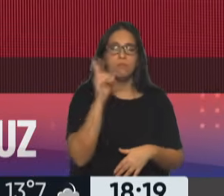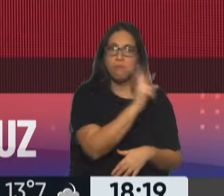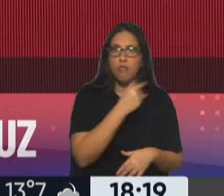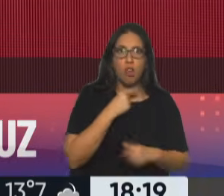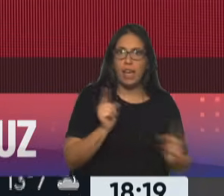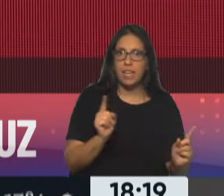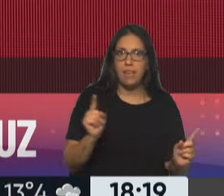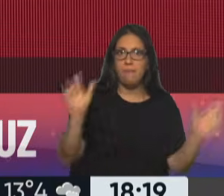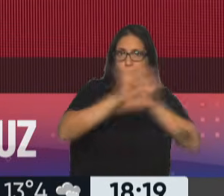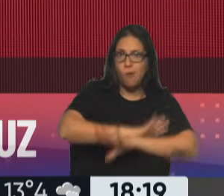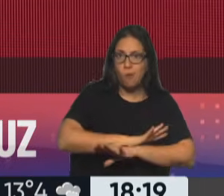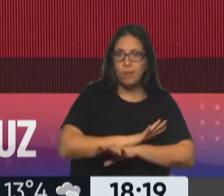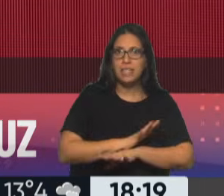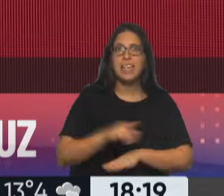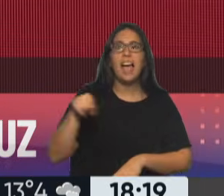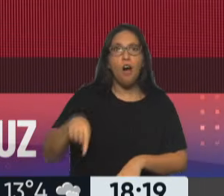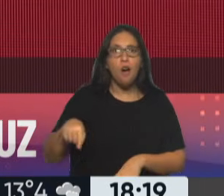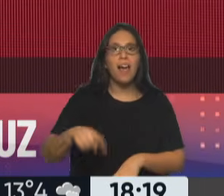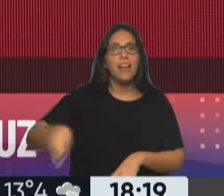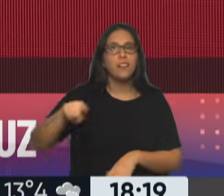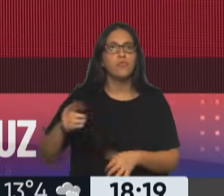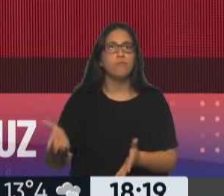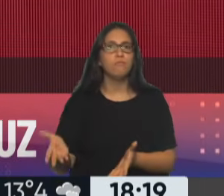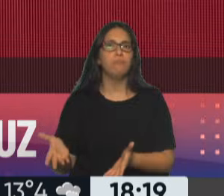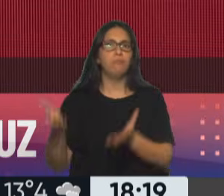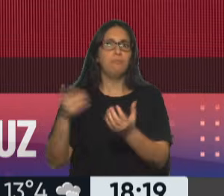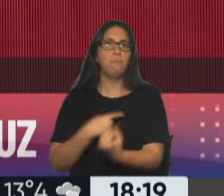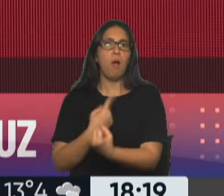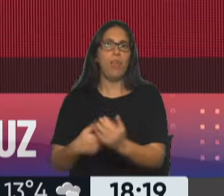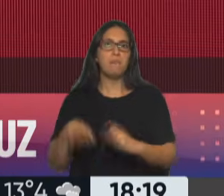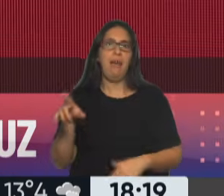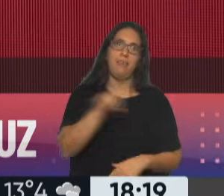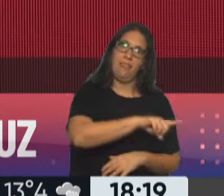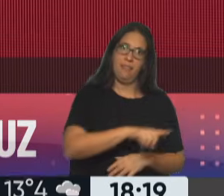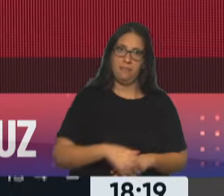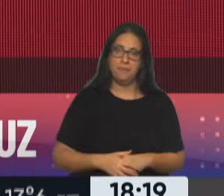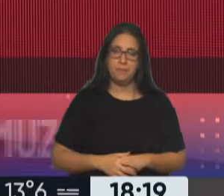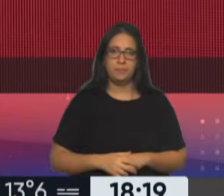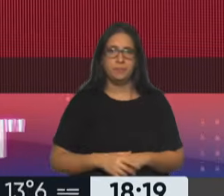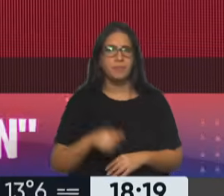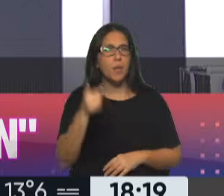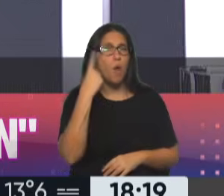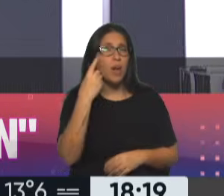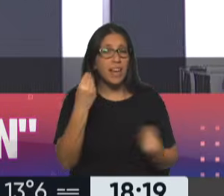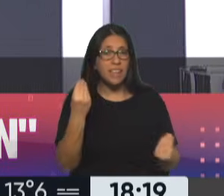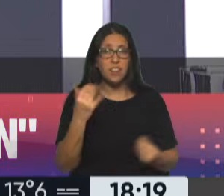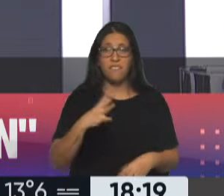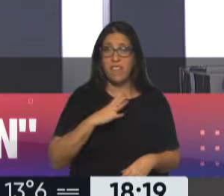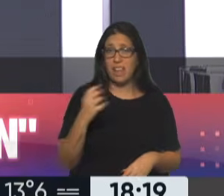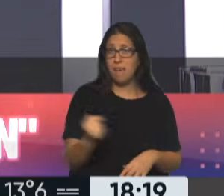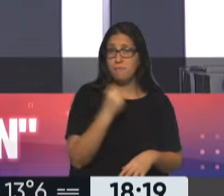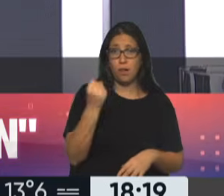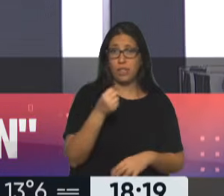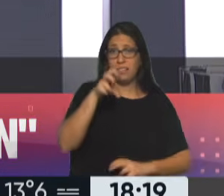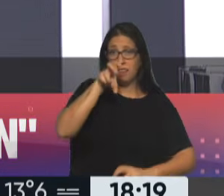negociaciones? Yo creo que Irán está un poco mejor posicionado. Constanza, ¿y no crees que en esa mesa de negociación falta un actor clave que es